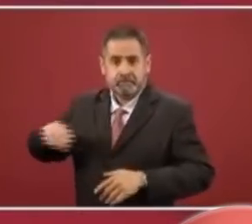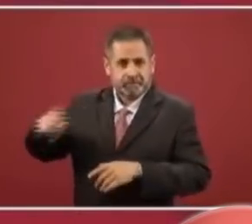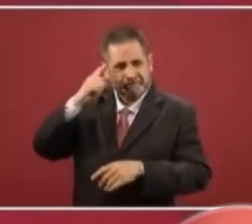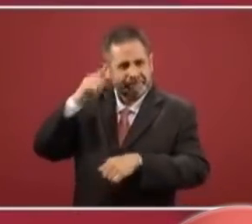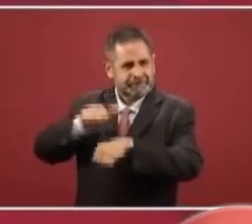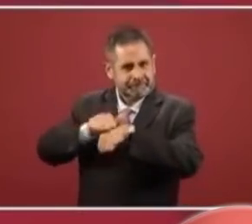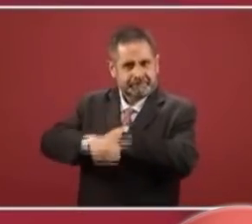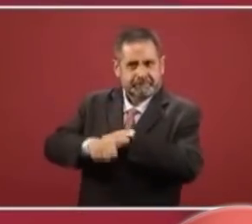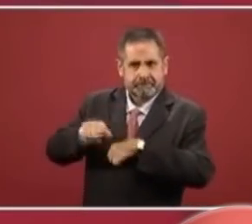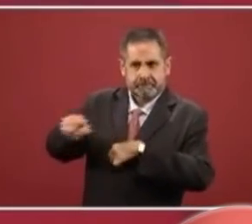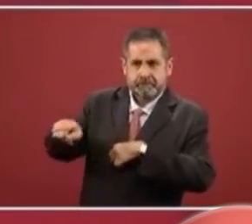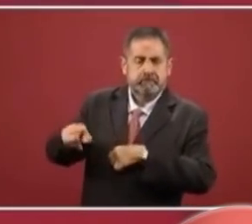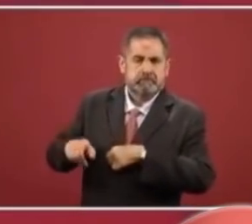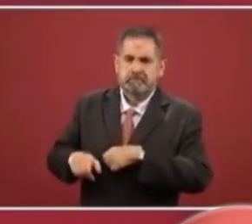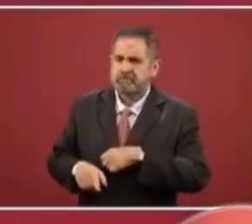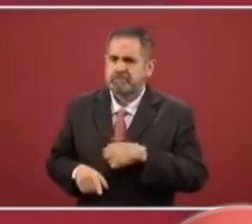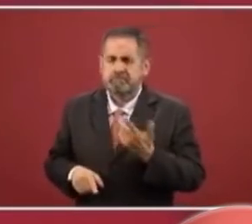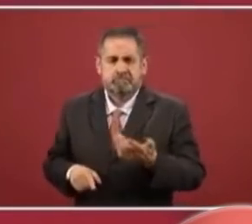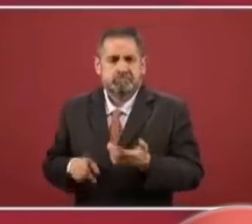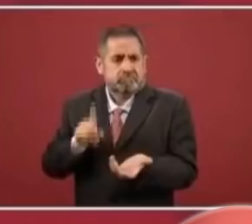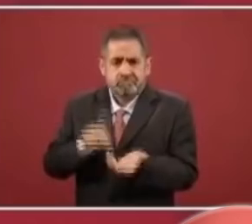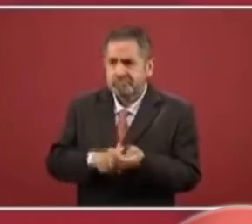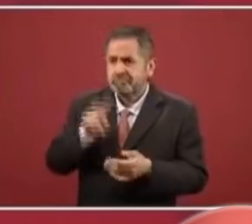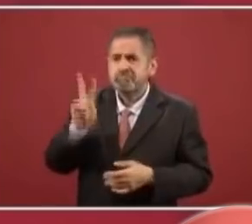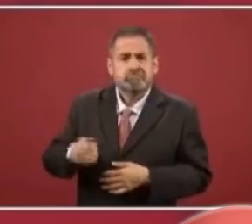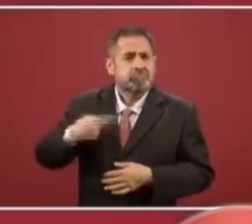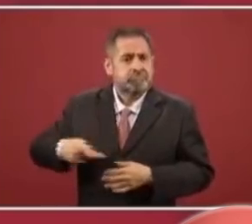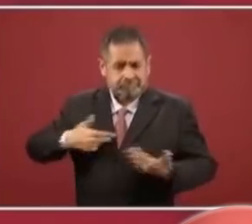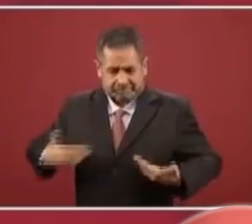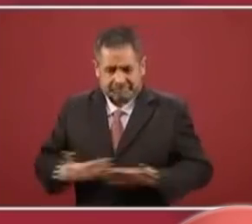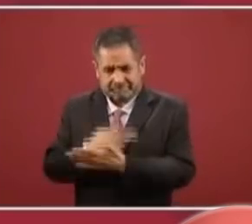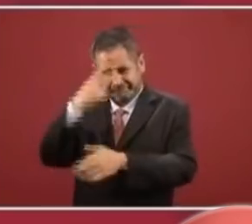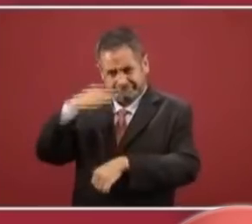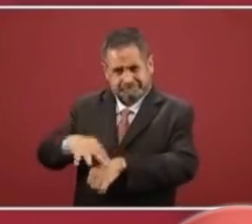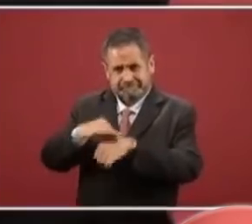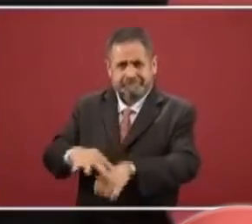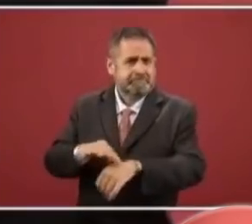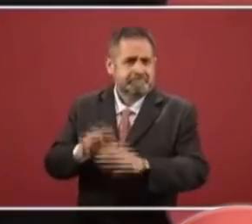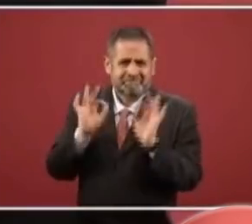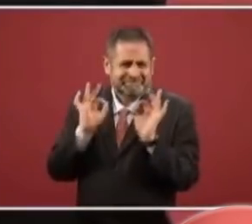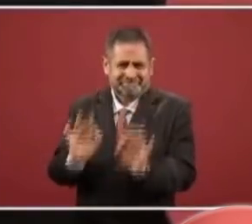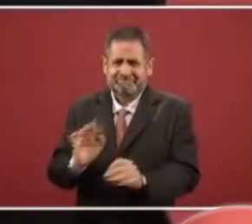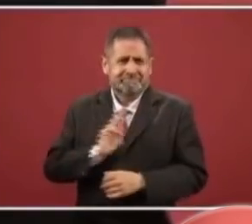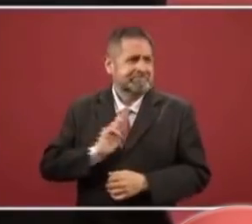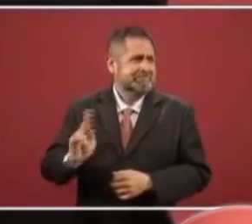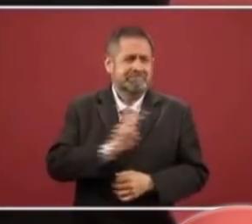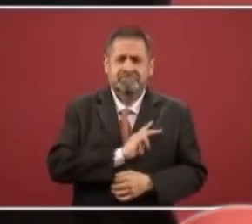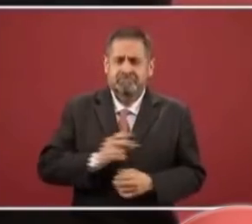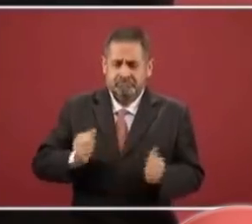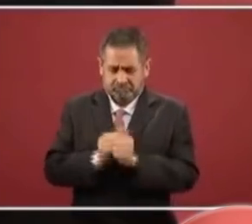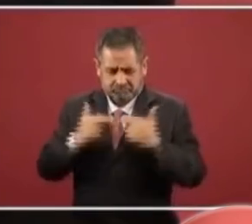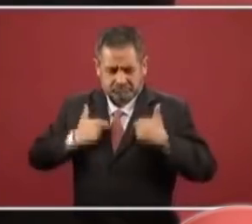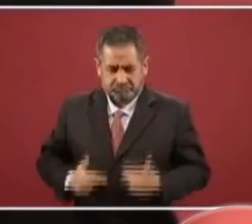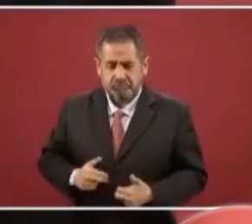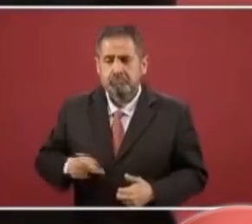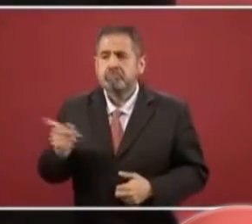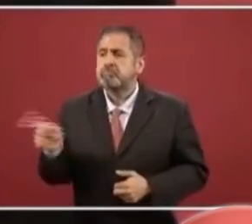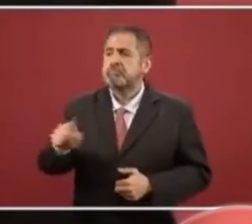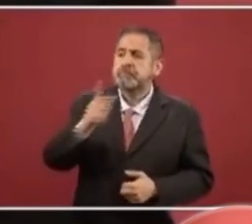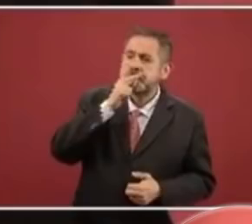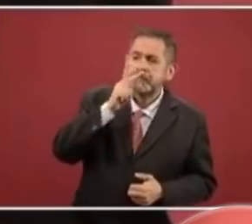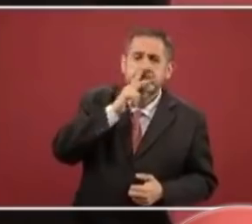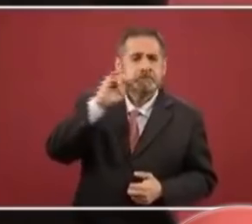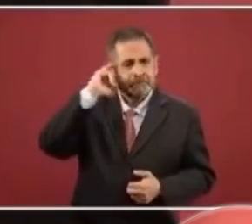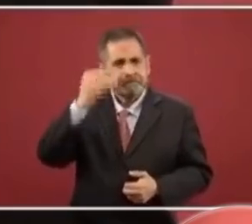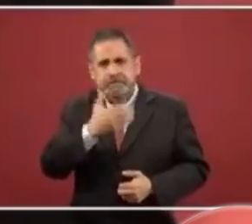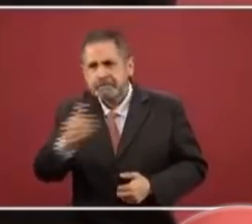rasos son pueblo uniformado, son hijos de campesinos, hijos de